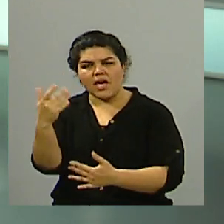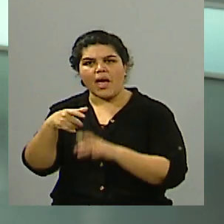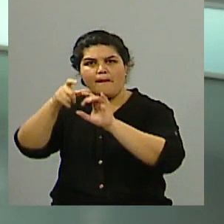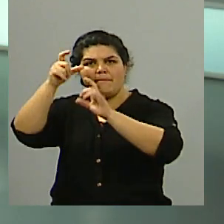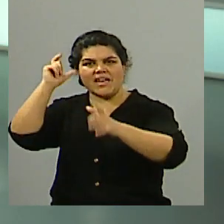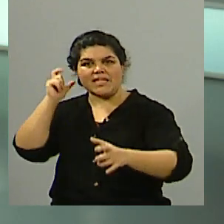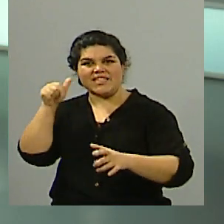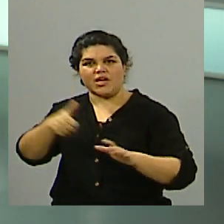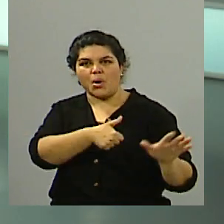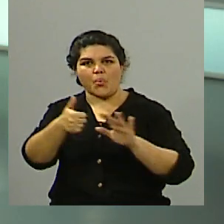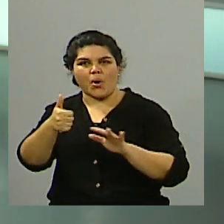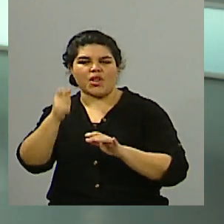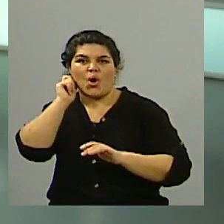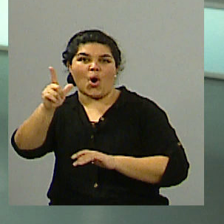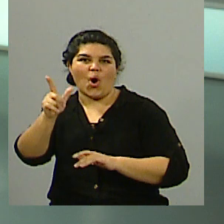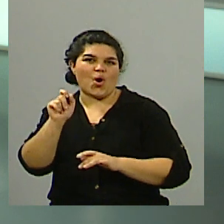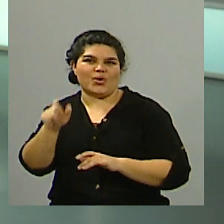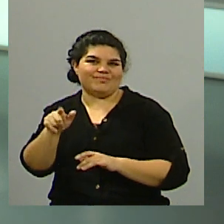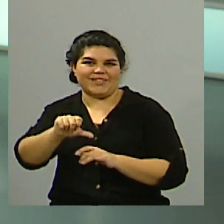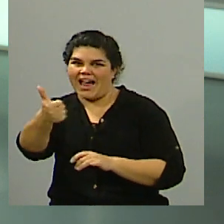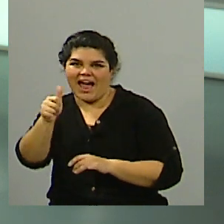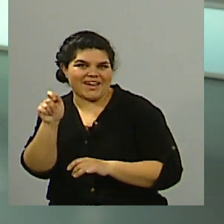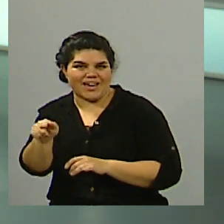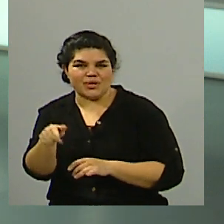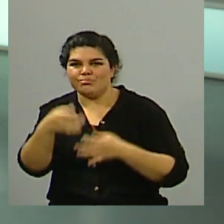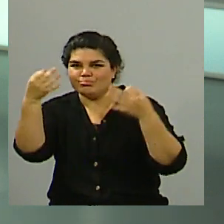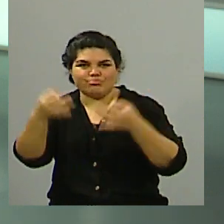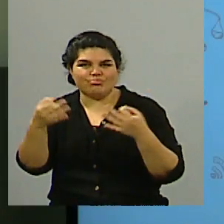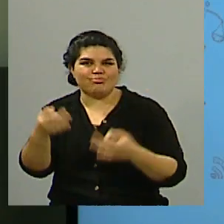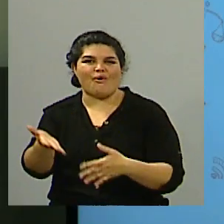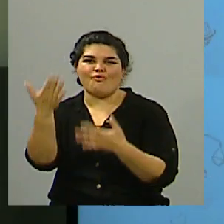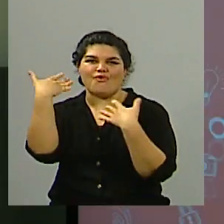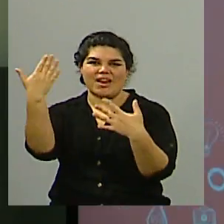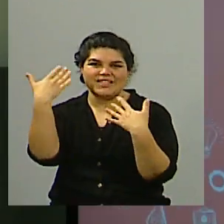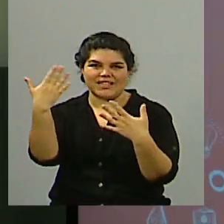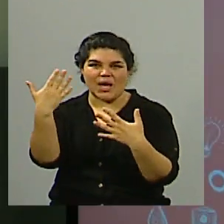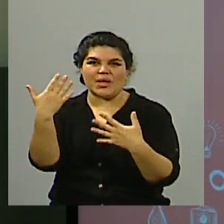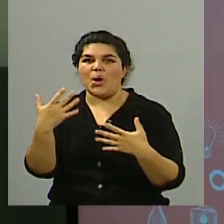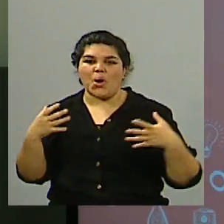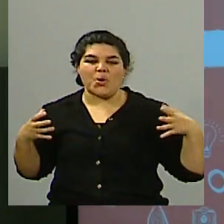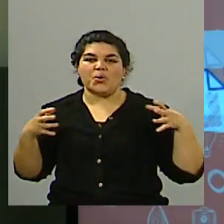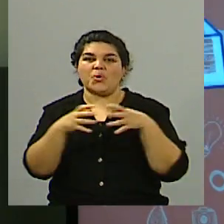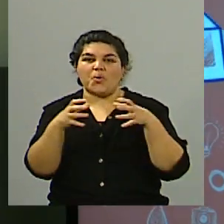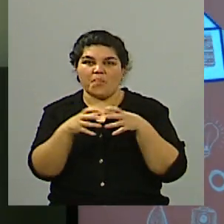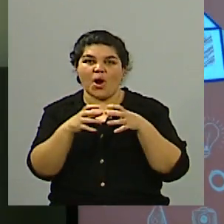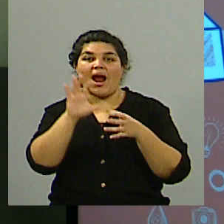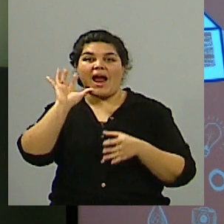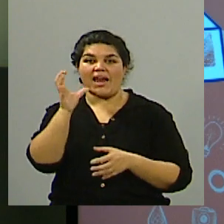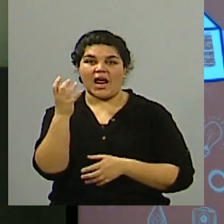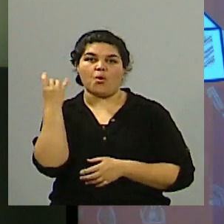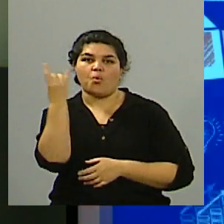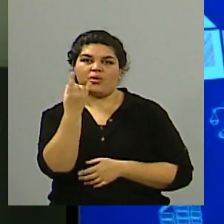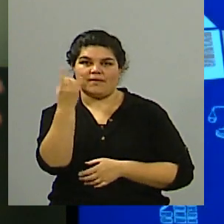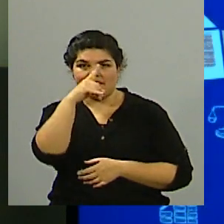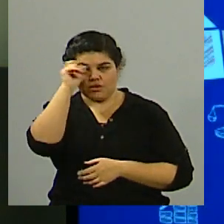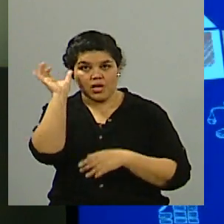pasión, disciplina y entrenamiento, felicitaciones de parte de todo lo que es el canal de la Universidad Nacional de Cuyo, pero sobre